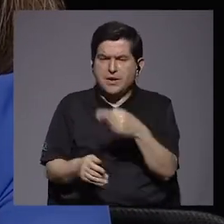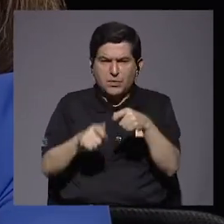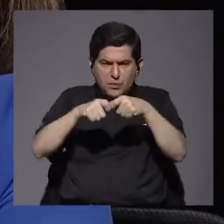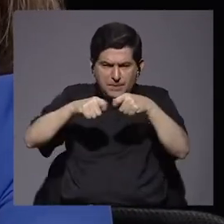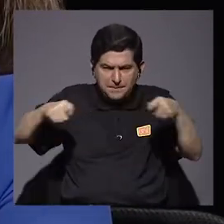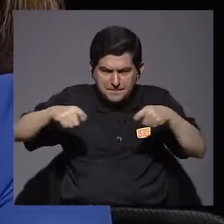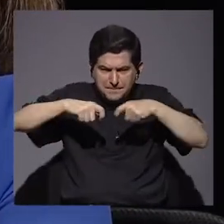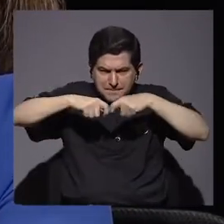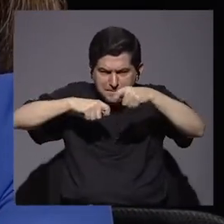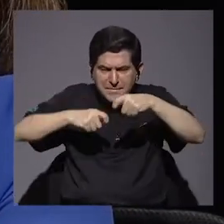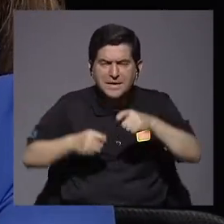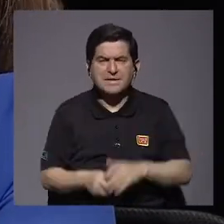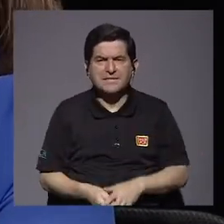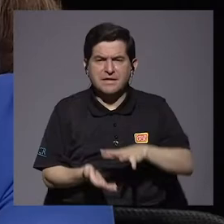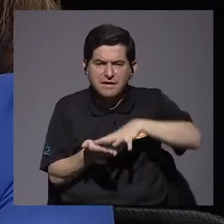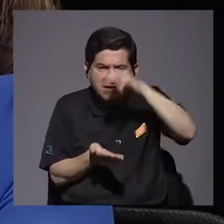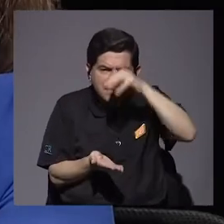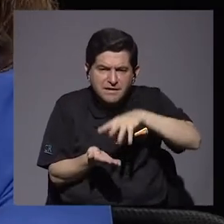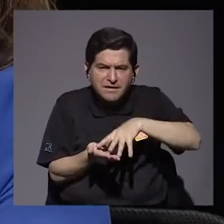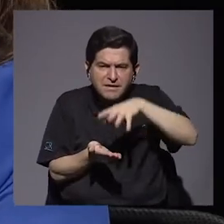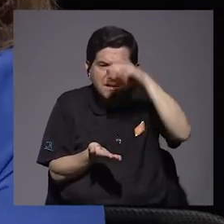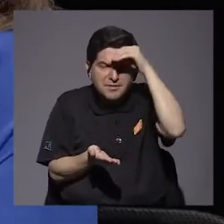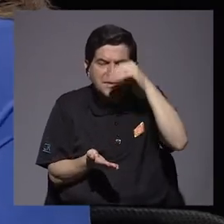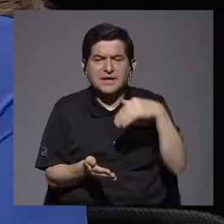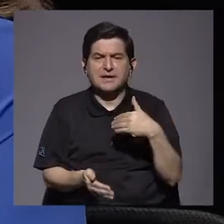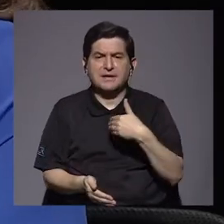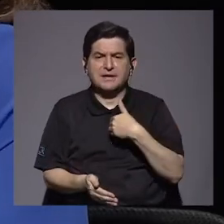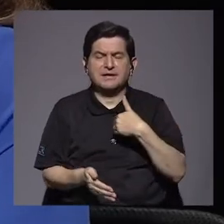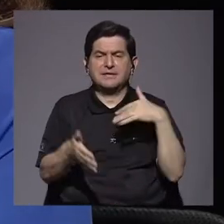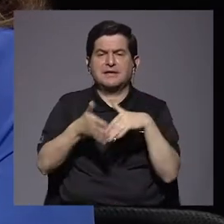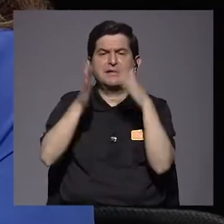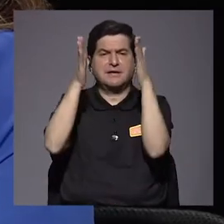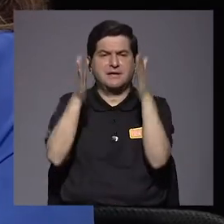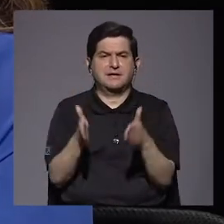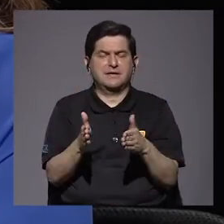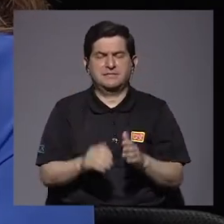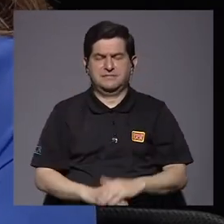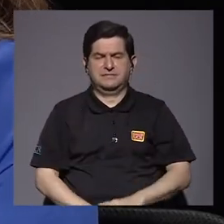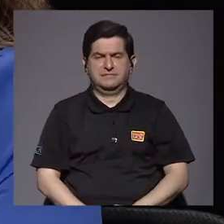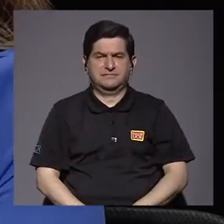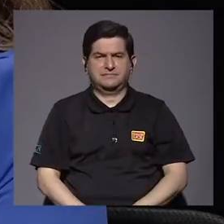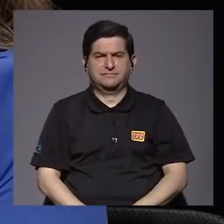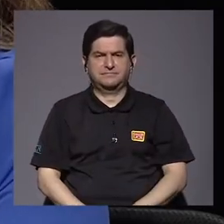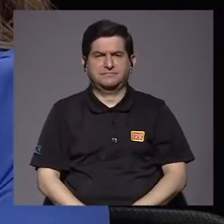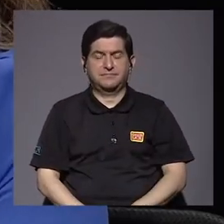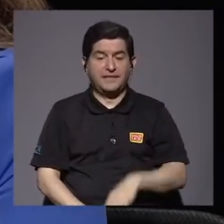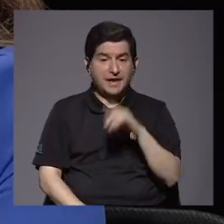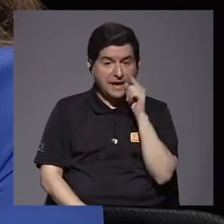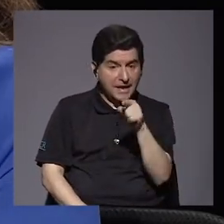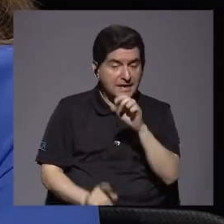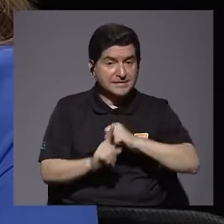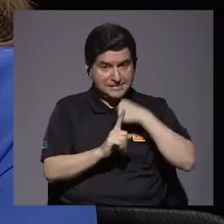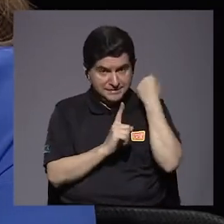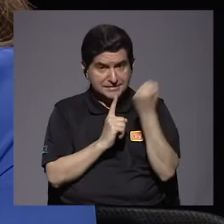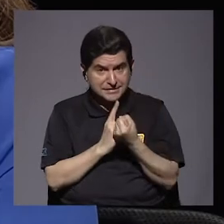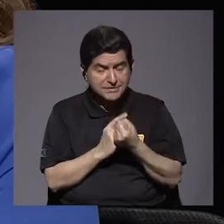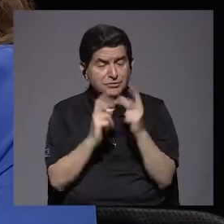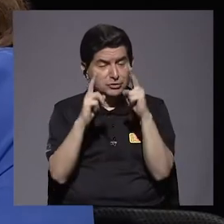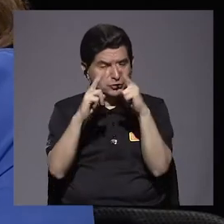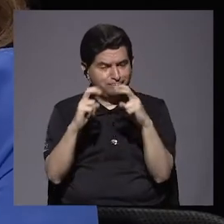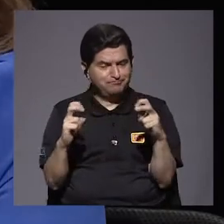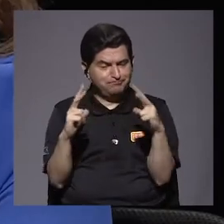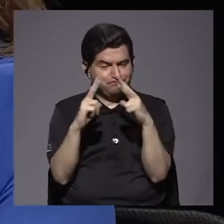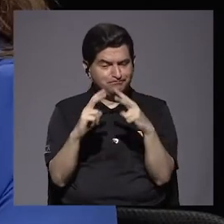la medición del aprendizaje del estudiantado, de las personas estudiantes? Ese es un aspecto que hay